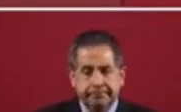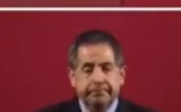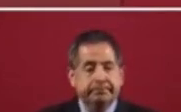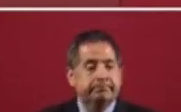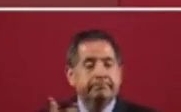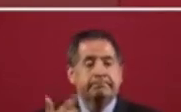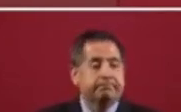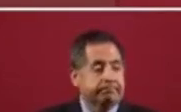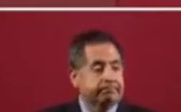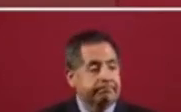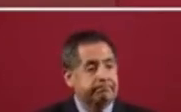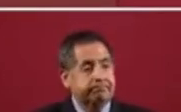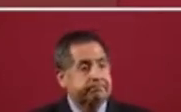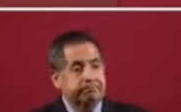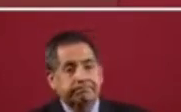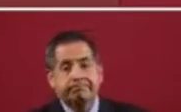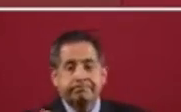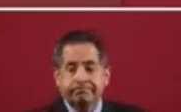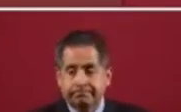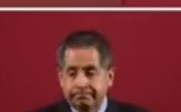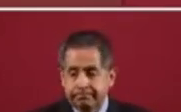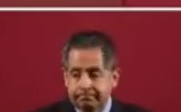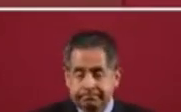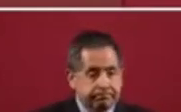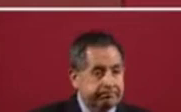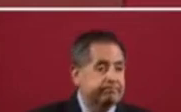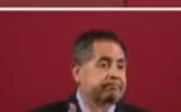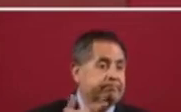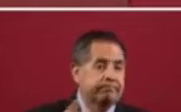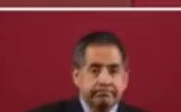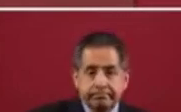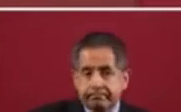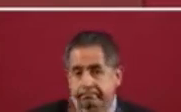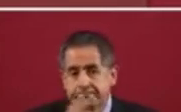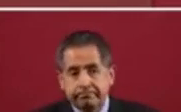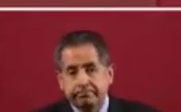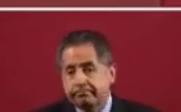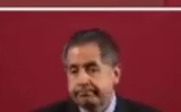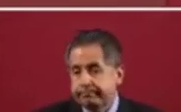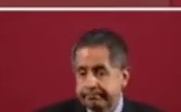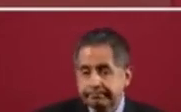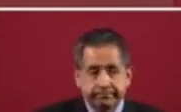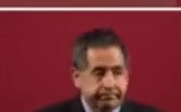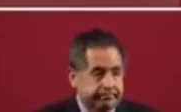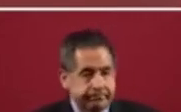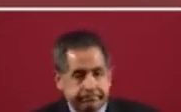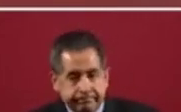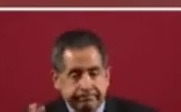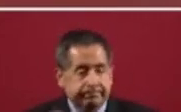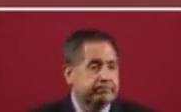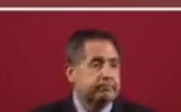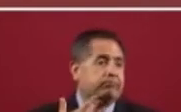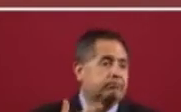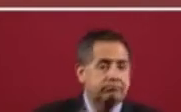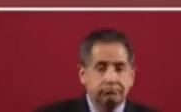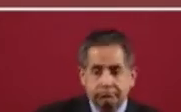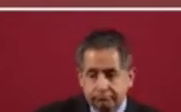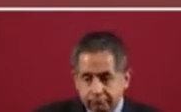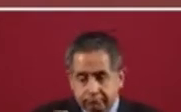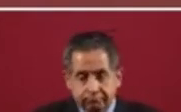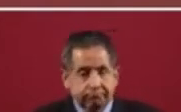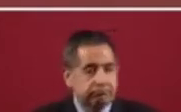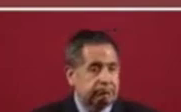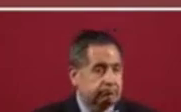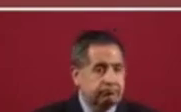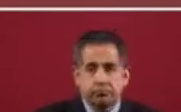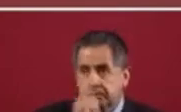aumentos en los precios de gasolinas dice gas en